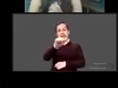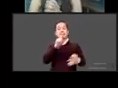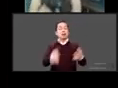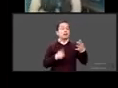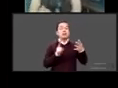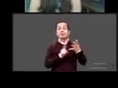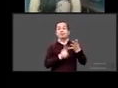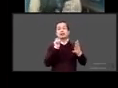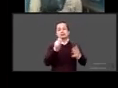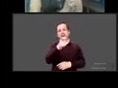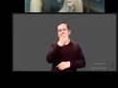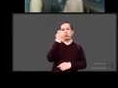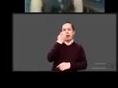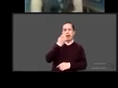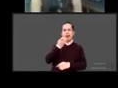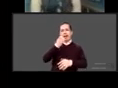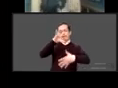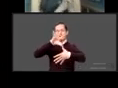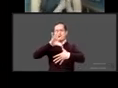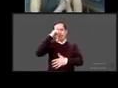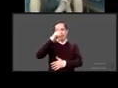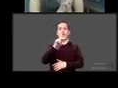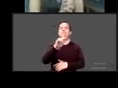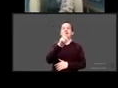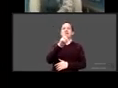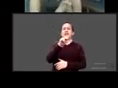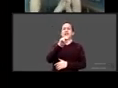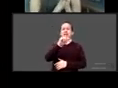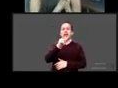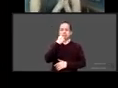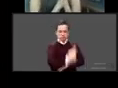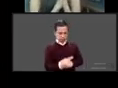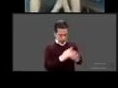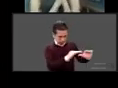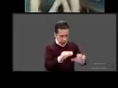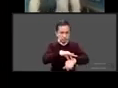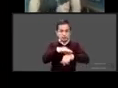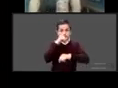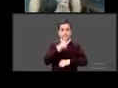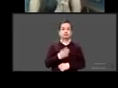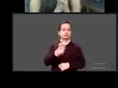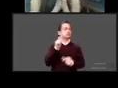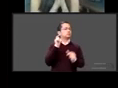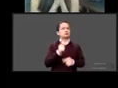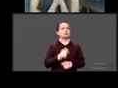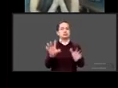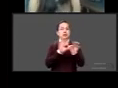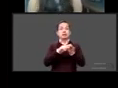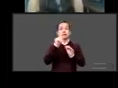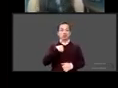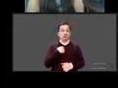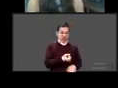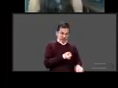todo con papás, mamás y con personal médico, para decir, la crianza, la disciplina violenta no sirve y tiene efectos